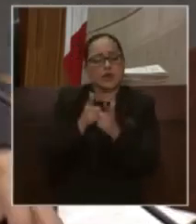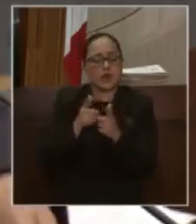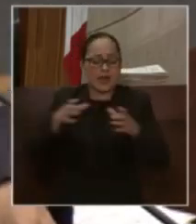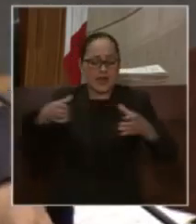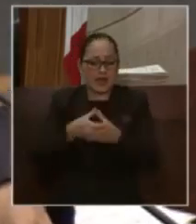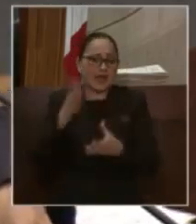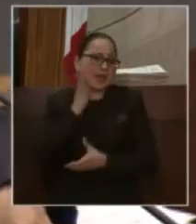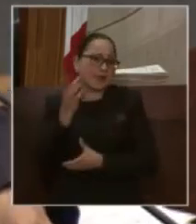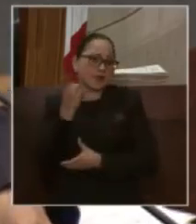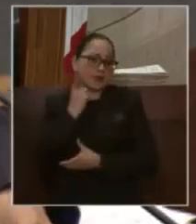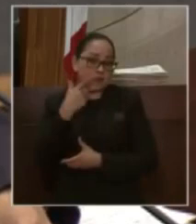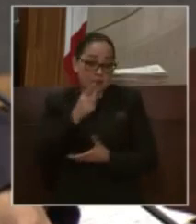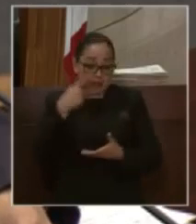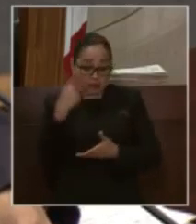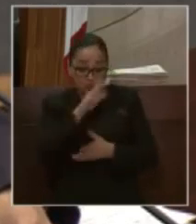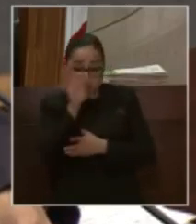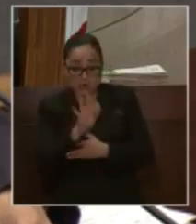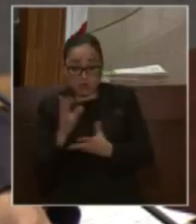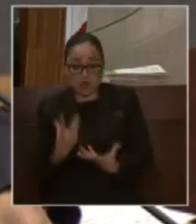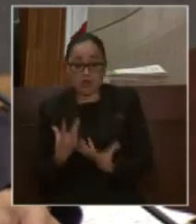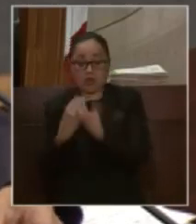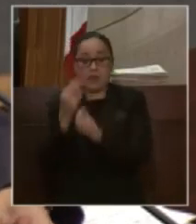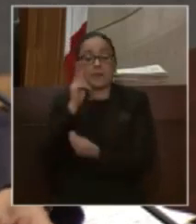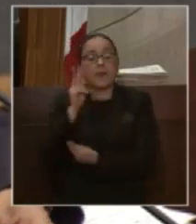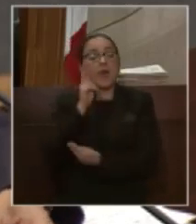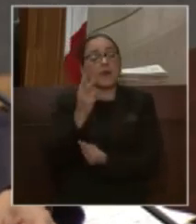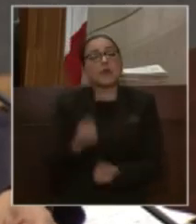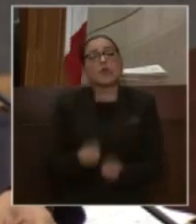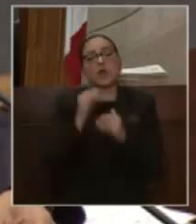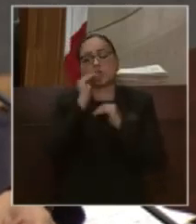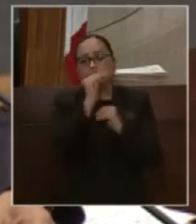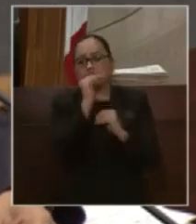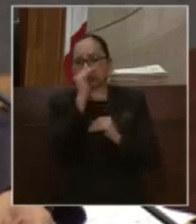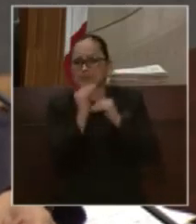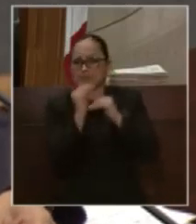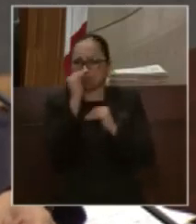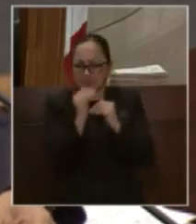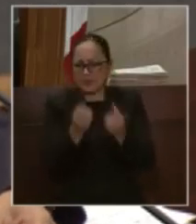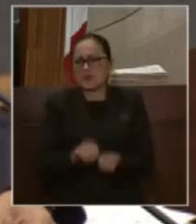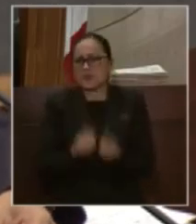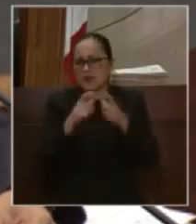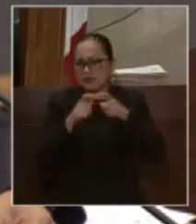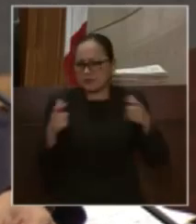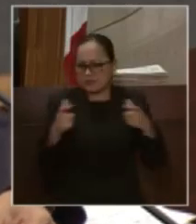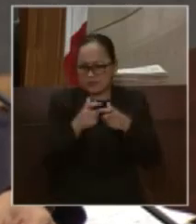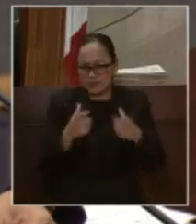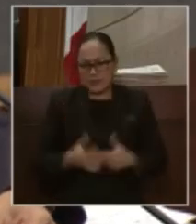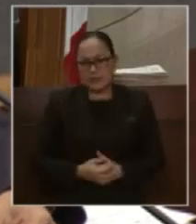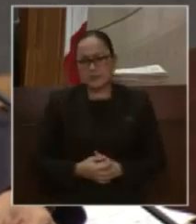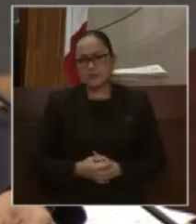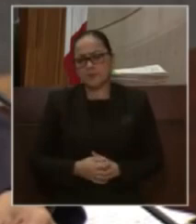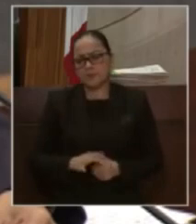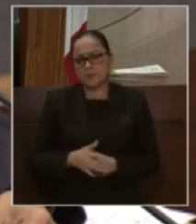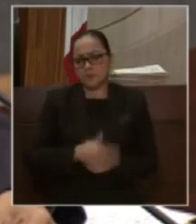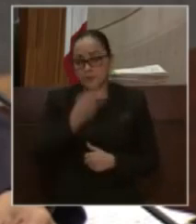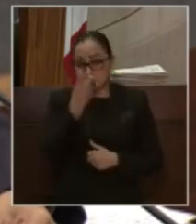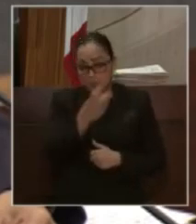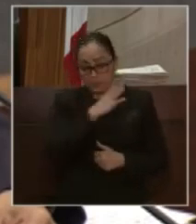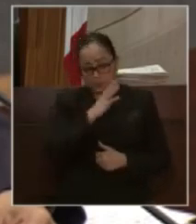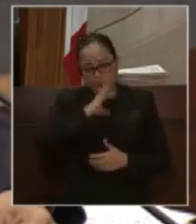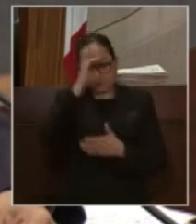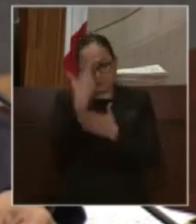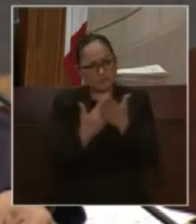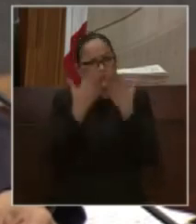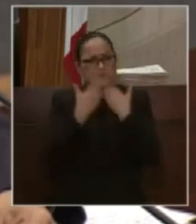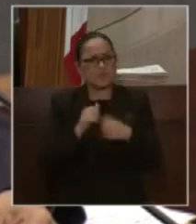no su porcentaje de votación para la verificación de los límites de sobre- y subrepresentación. De igual modo, se propone declarar infundado el agravio